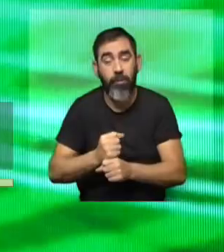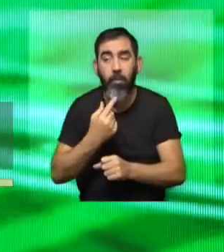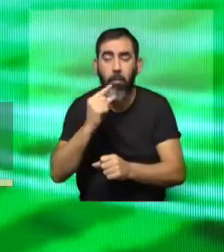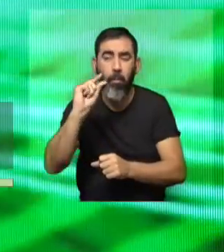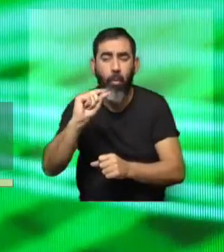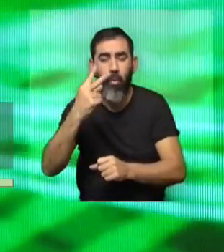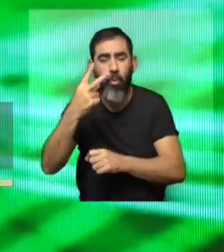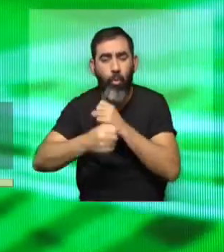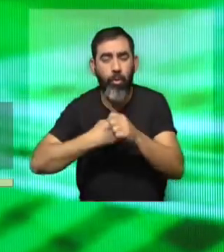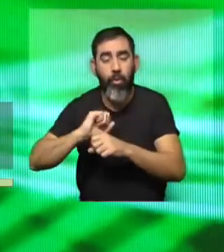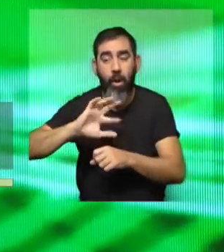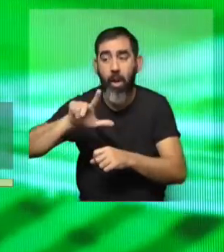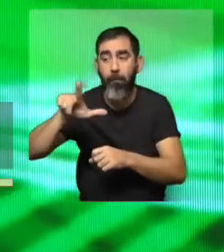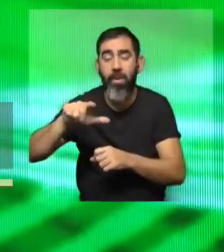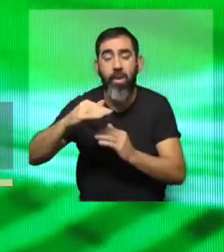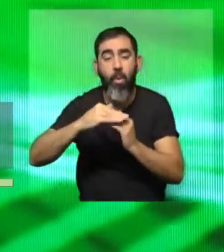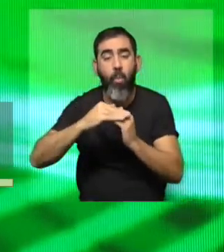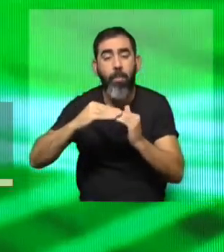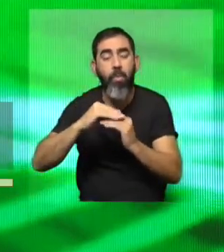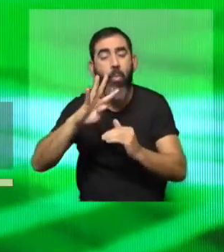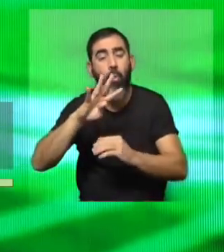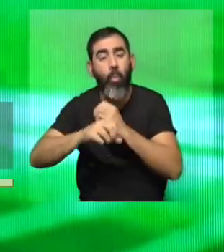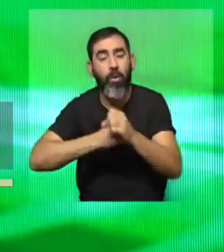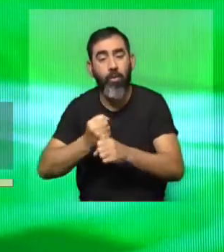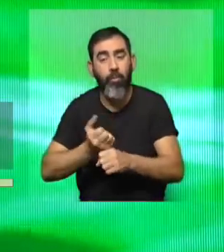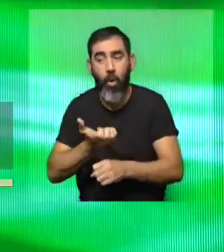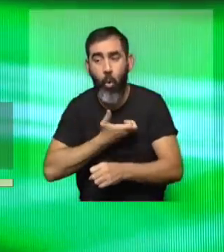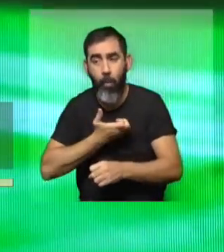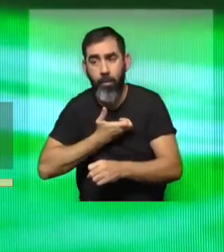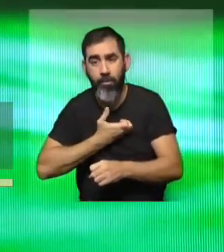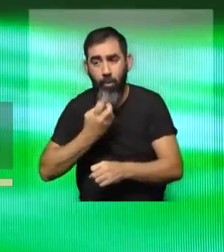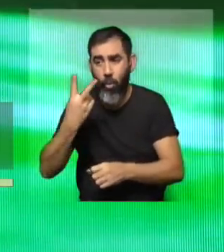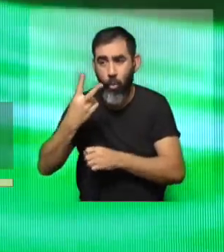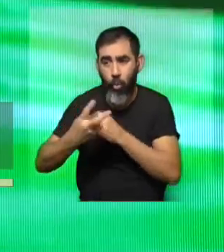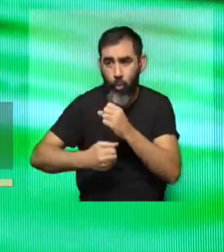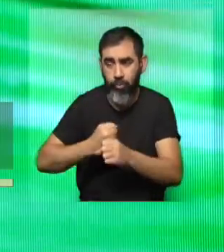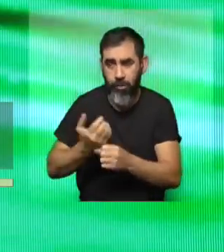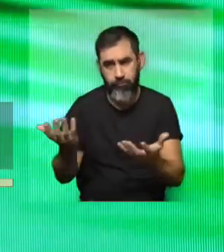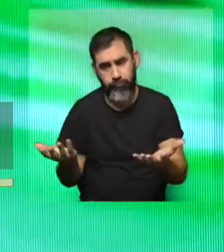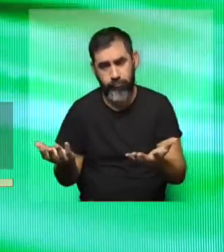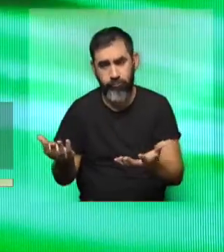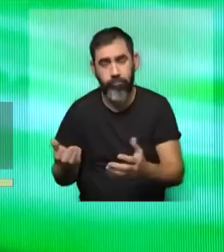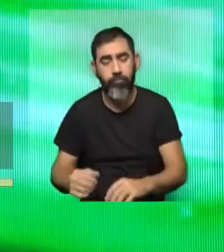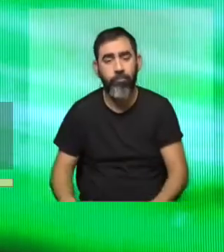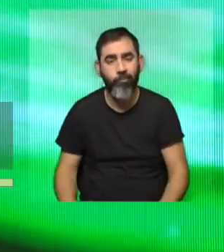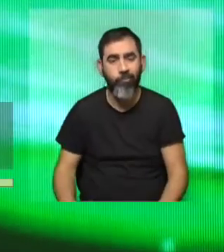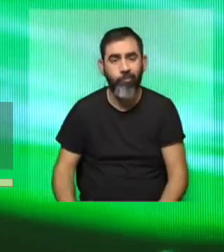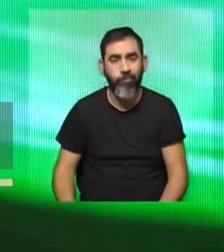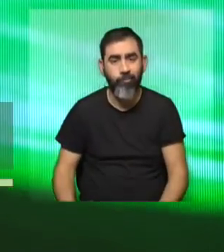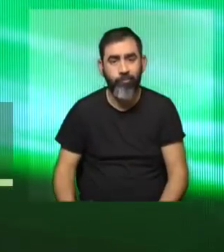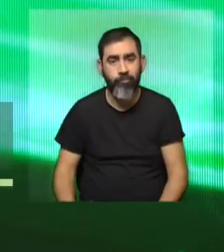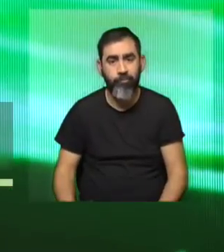el de rapiña por ejemplo cuatro el mínimo entonces para un homicidio institucional entendemos que cuatro años está bien para la mínima